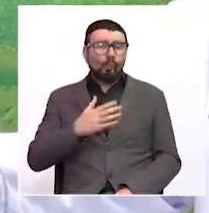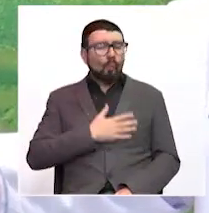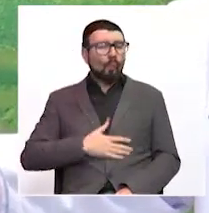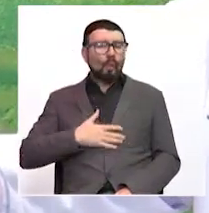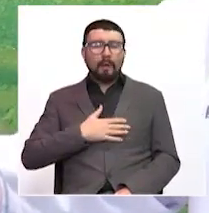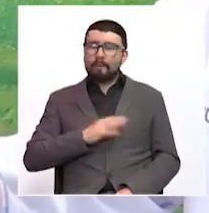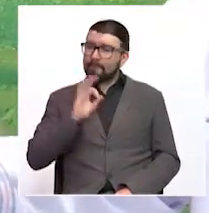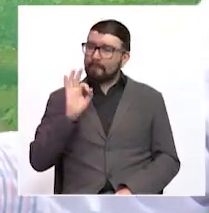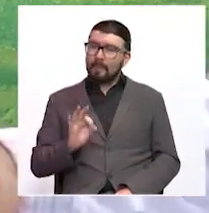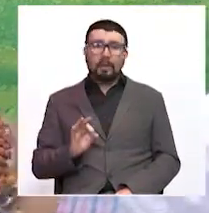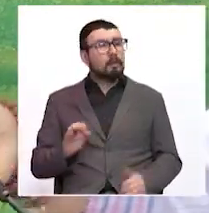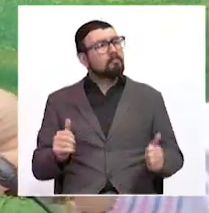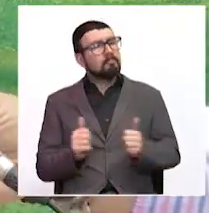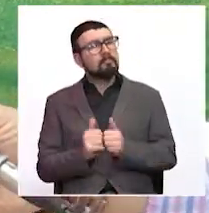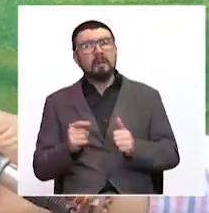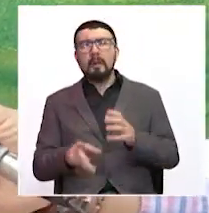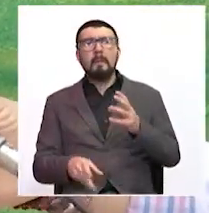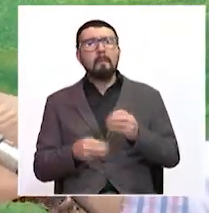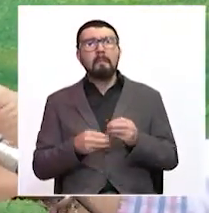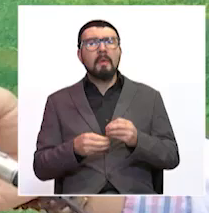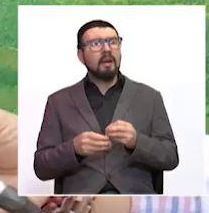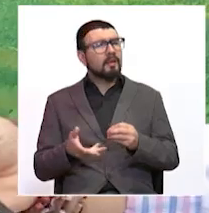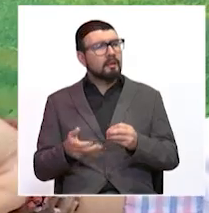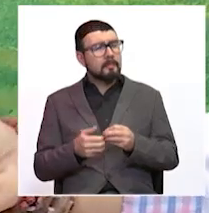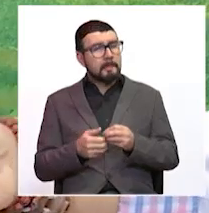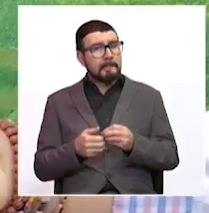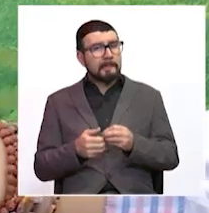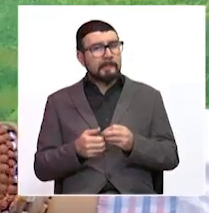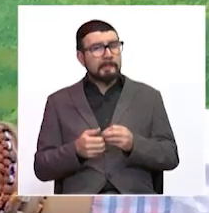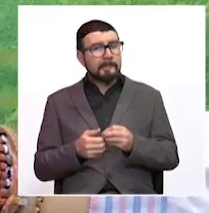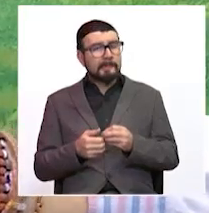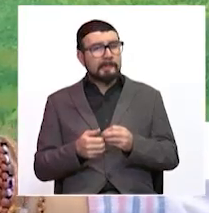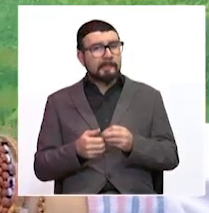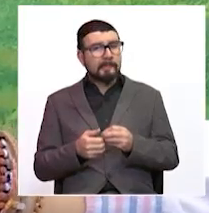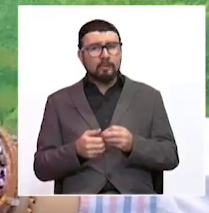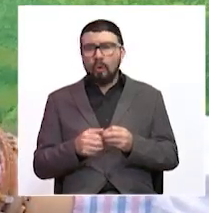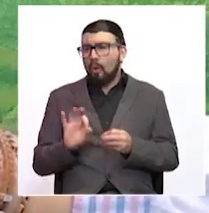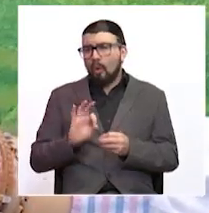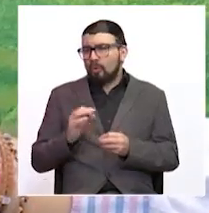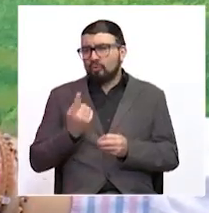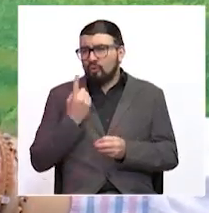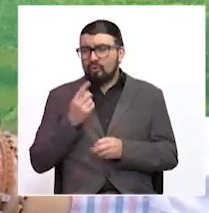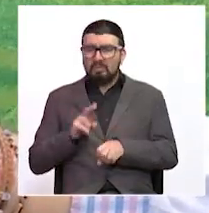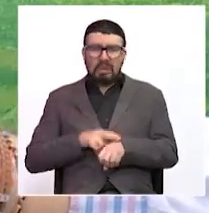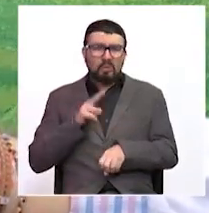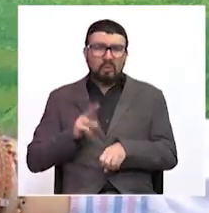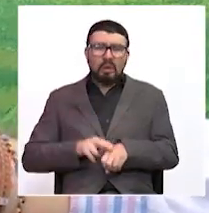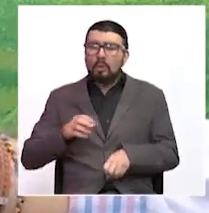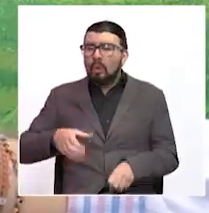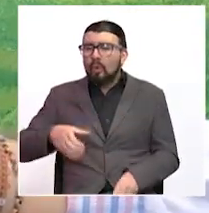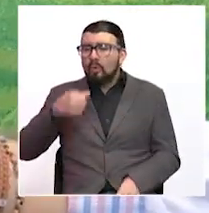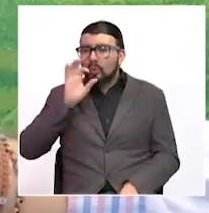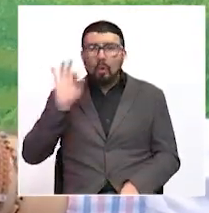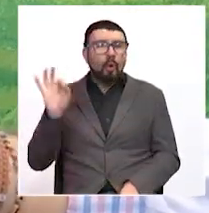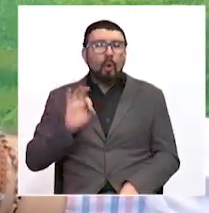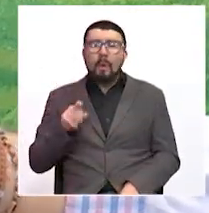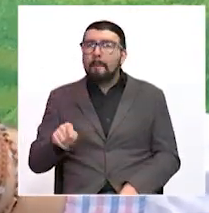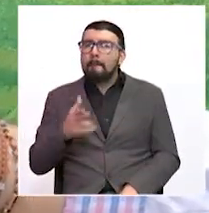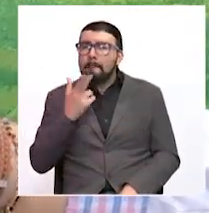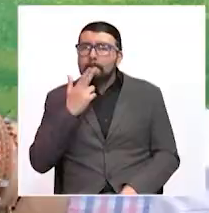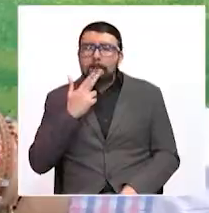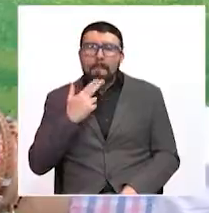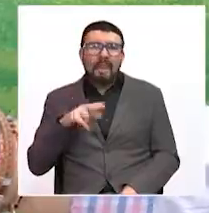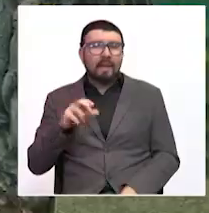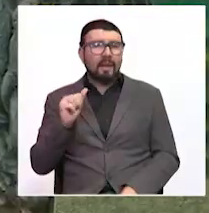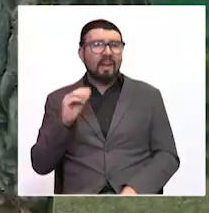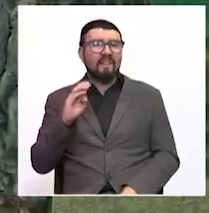una con una no lo podemos tomar completamente natural va a acompañarlo con miel de abeja por ejemplo